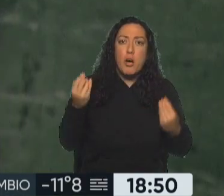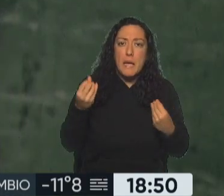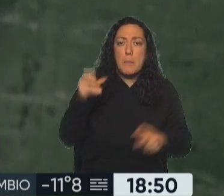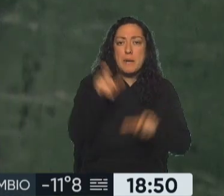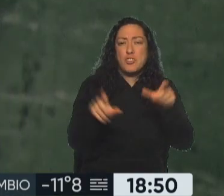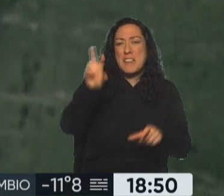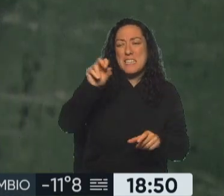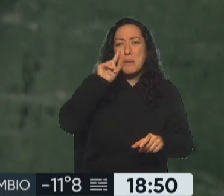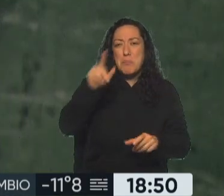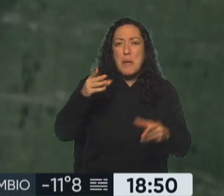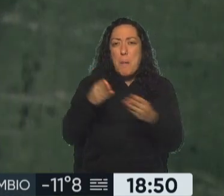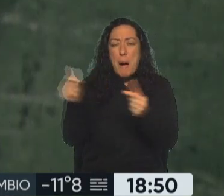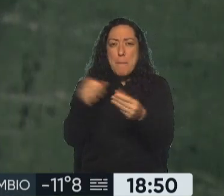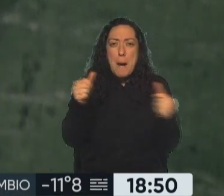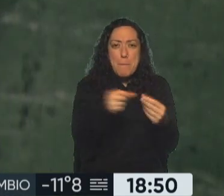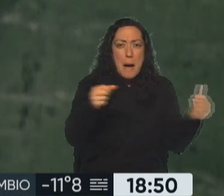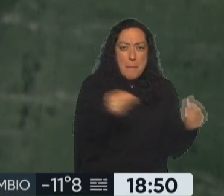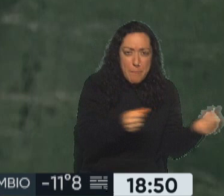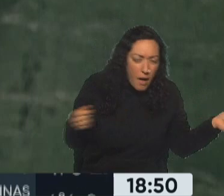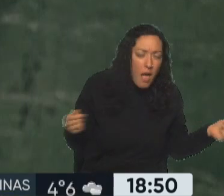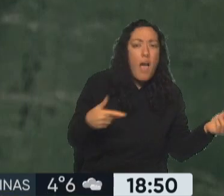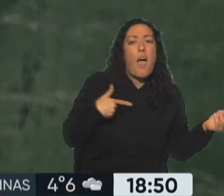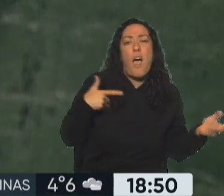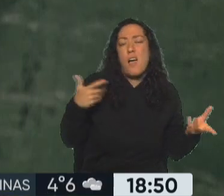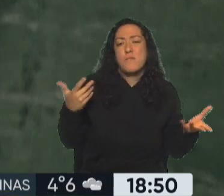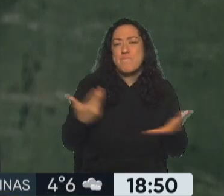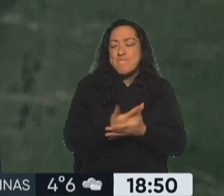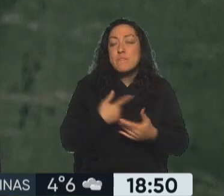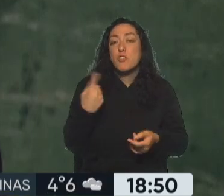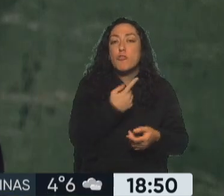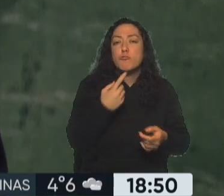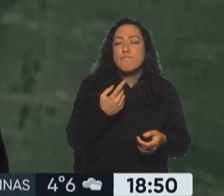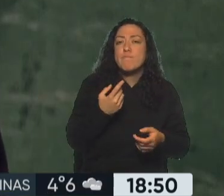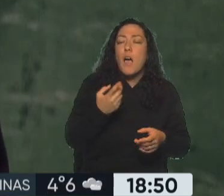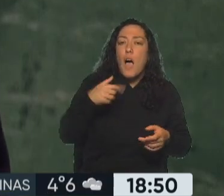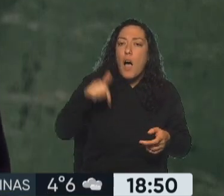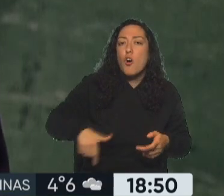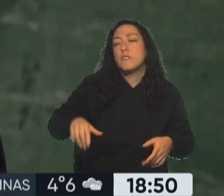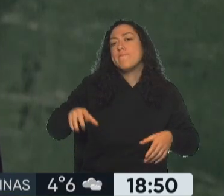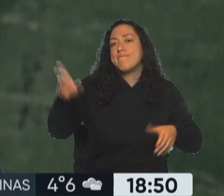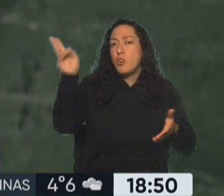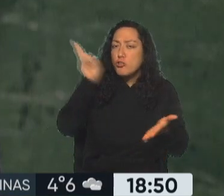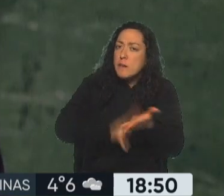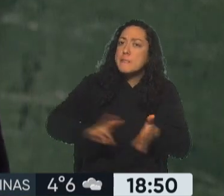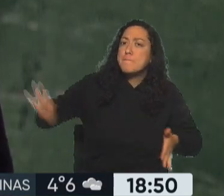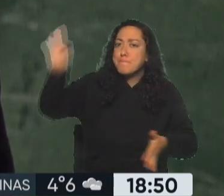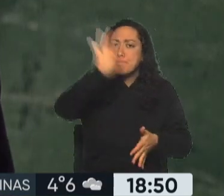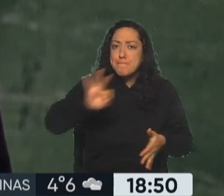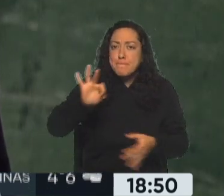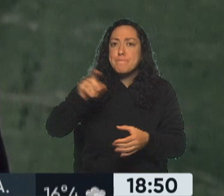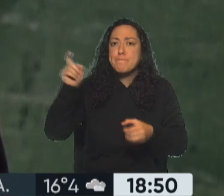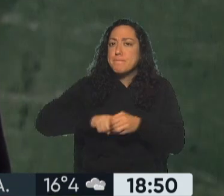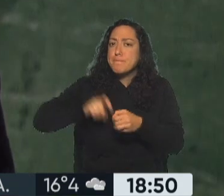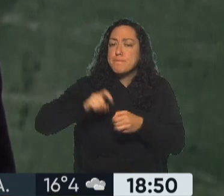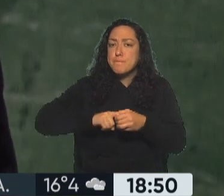de 30.000 seres humanos, aprovecho esta oportunidad para reiterar el llamado a adherir a la